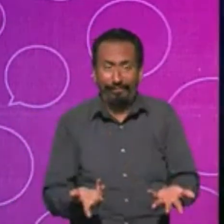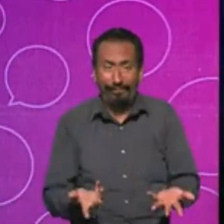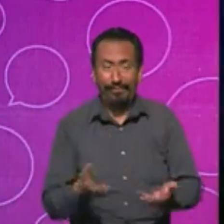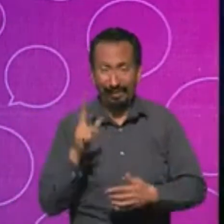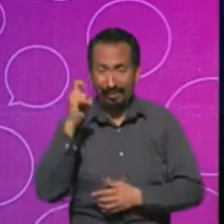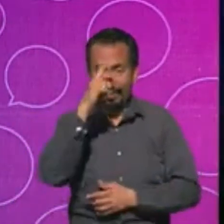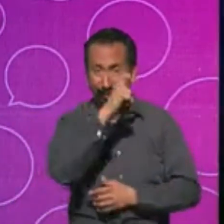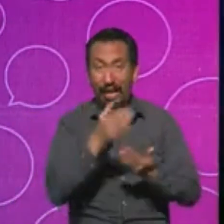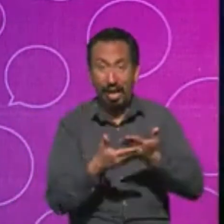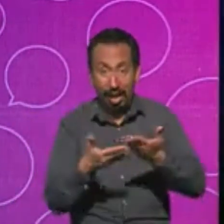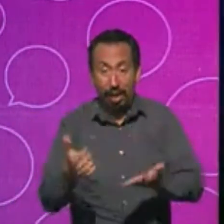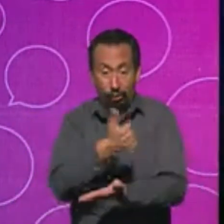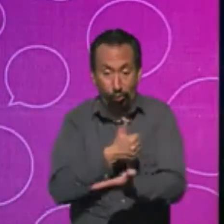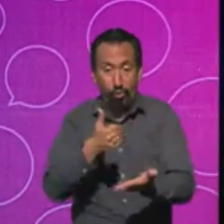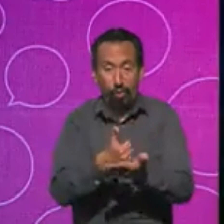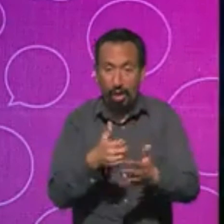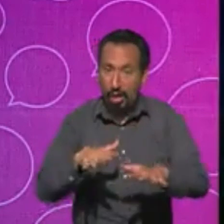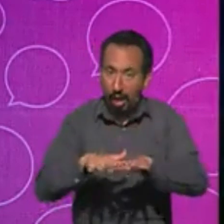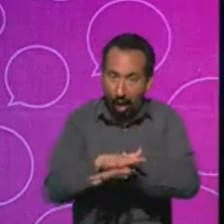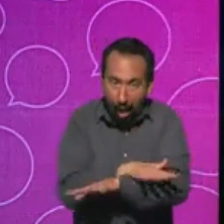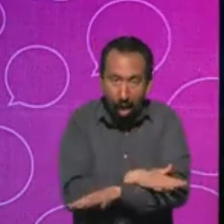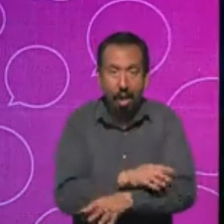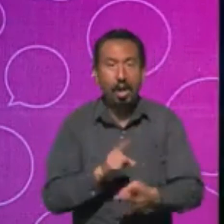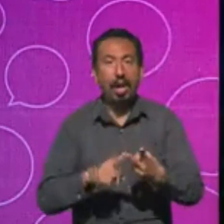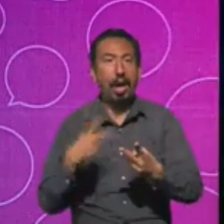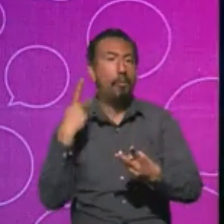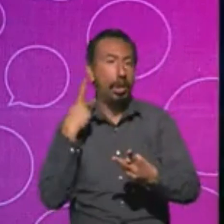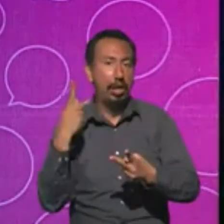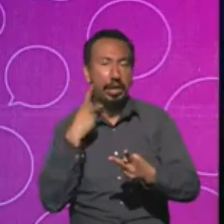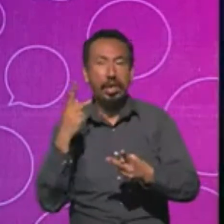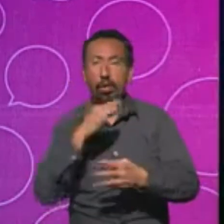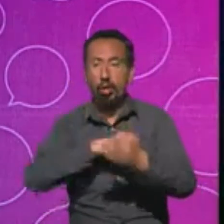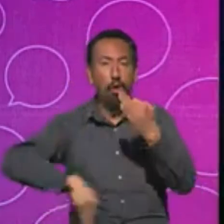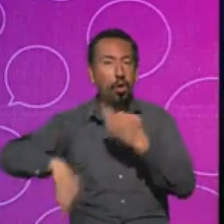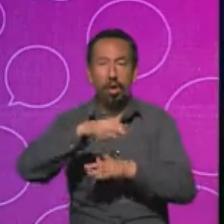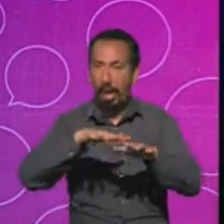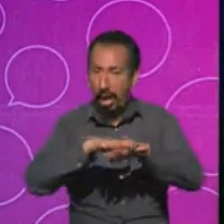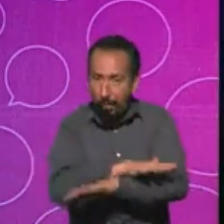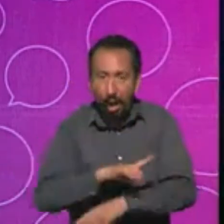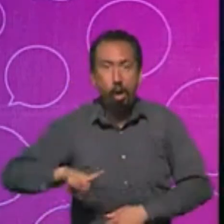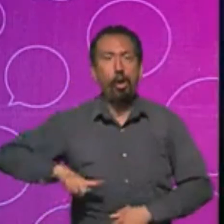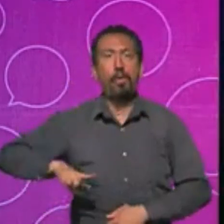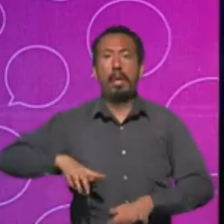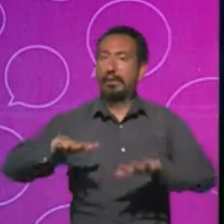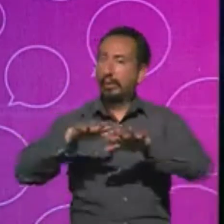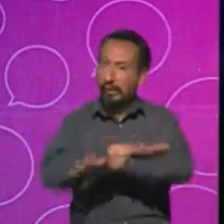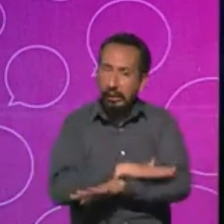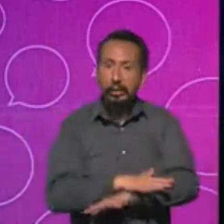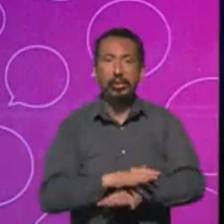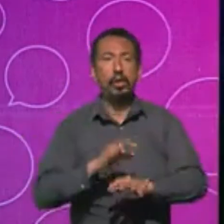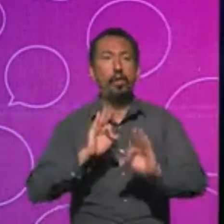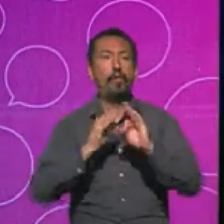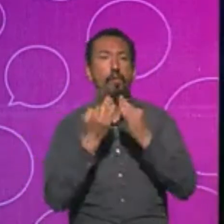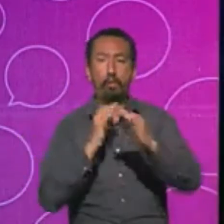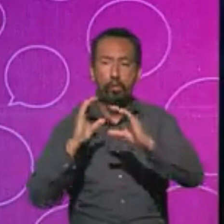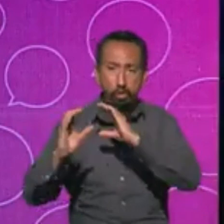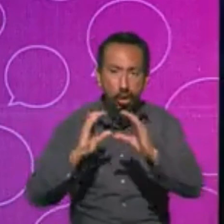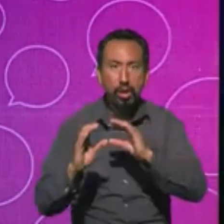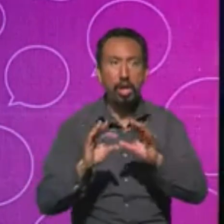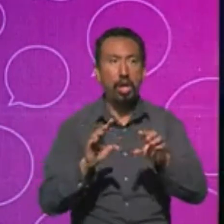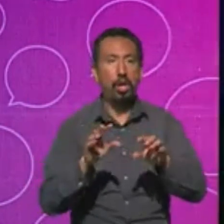día las ciudades cambiaron la política debe de cambiar junto con ellas la manera de comunicar la manera de hacer